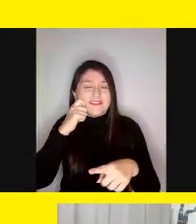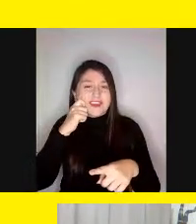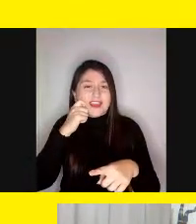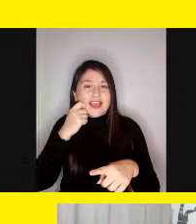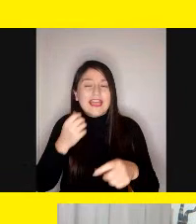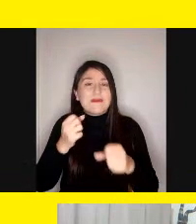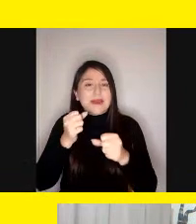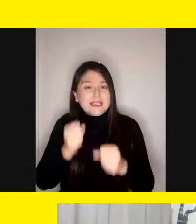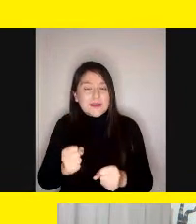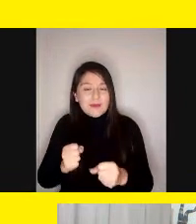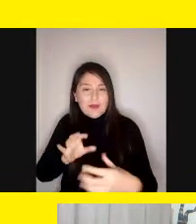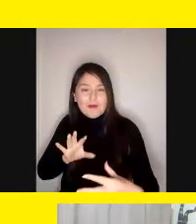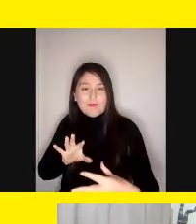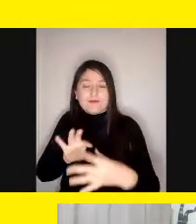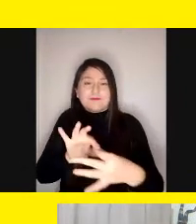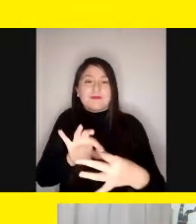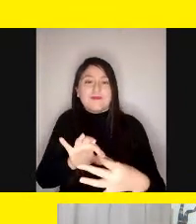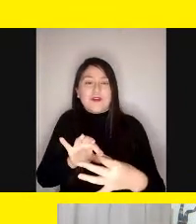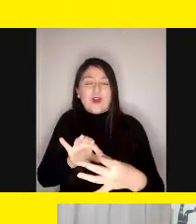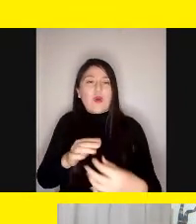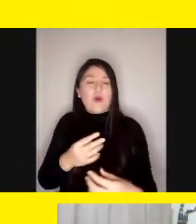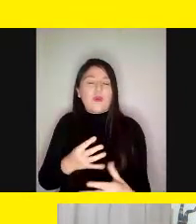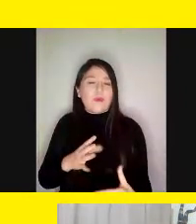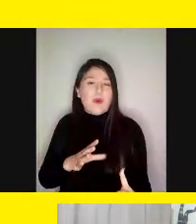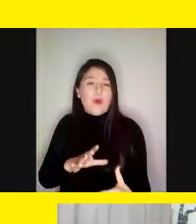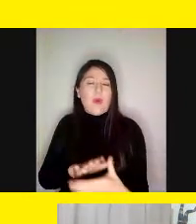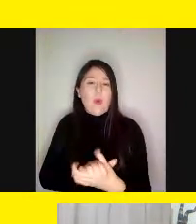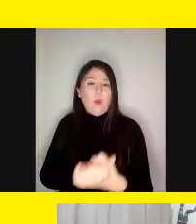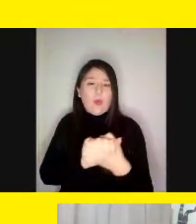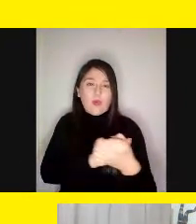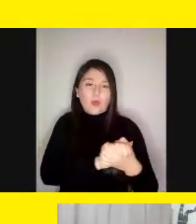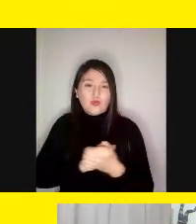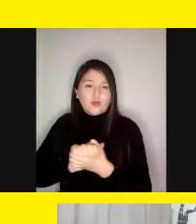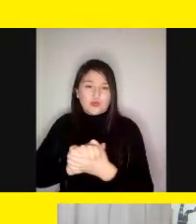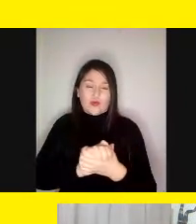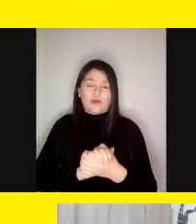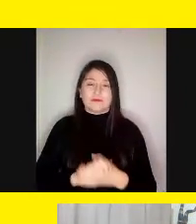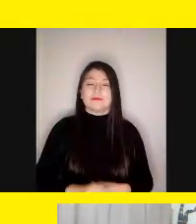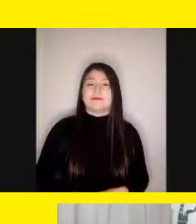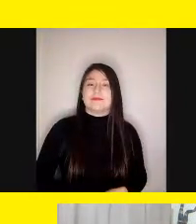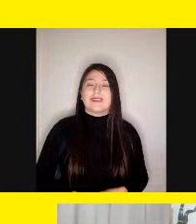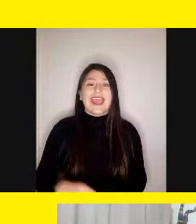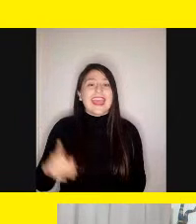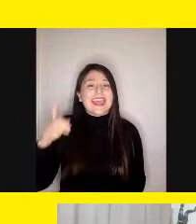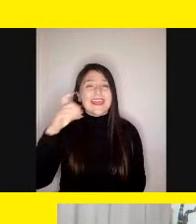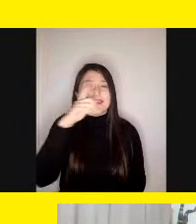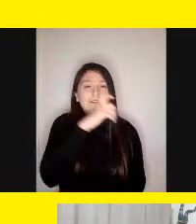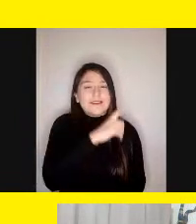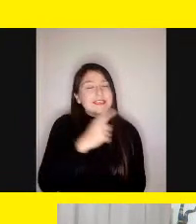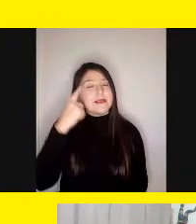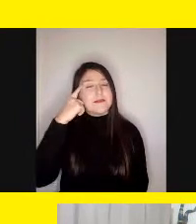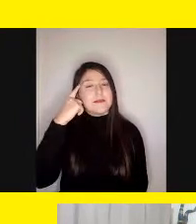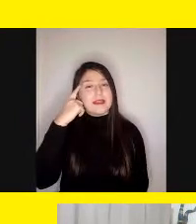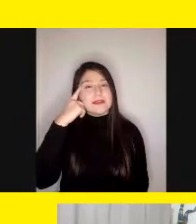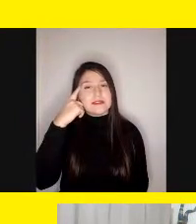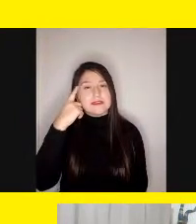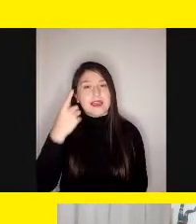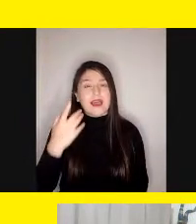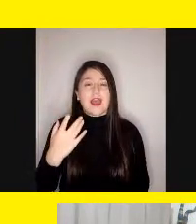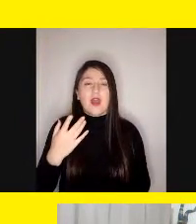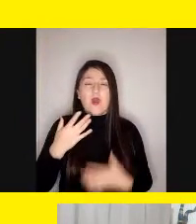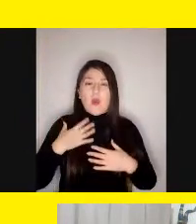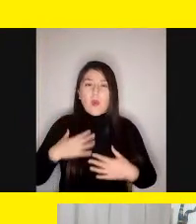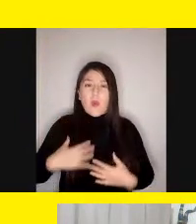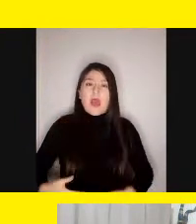juntos. Ahora, es muy difícil pensarlo en una situación de cuerpo vendado, desnudo,